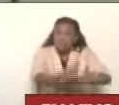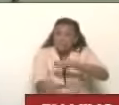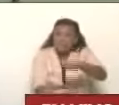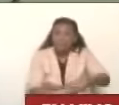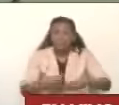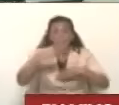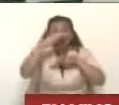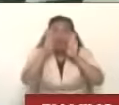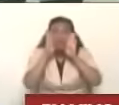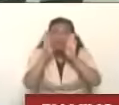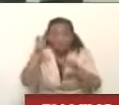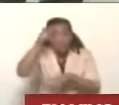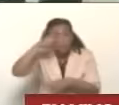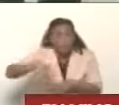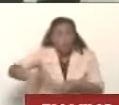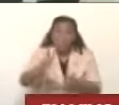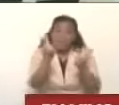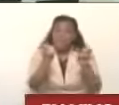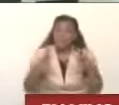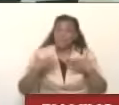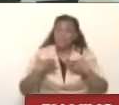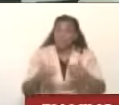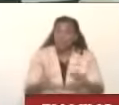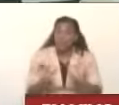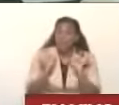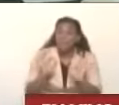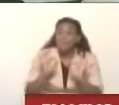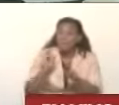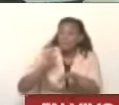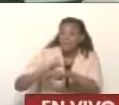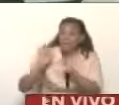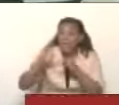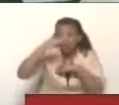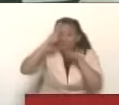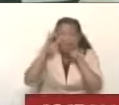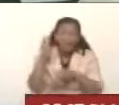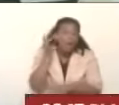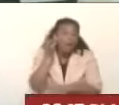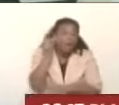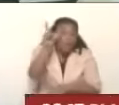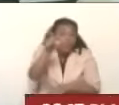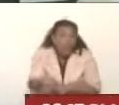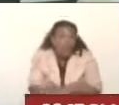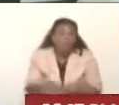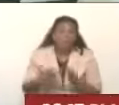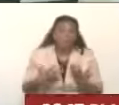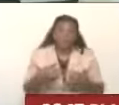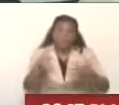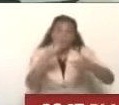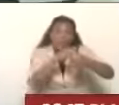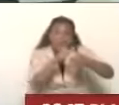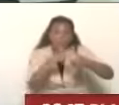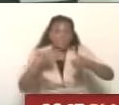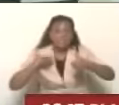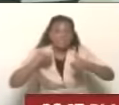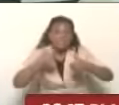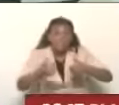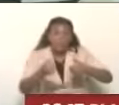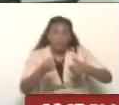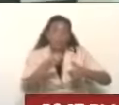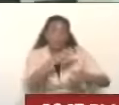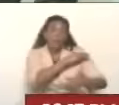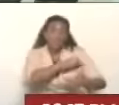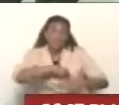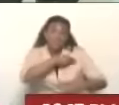para atender a nuestro pueblo en materia de salud y muy particularmente para atender a las mujeres a través del vértice 1 de la gran